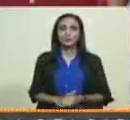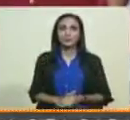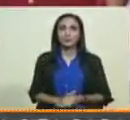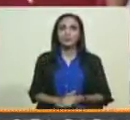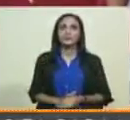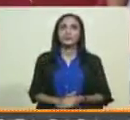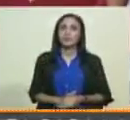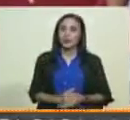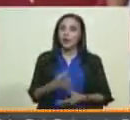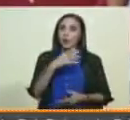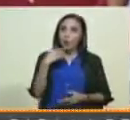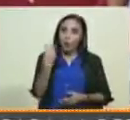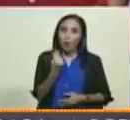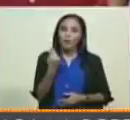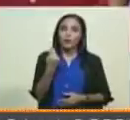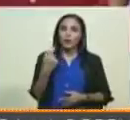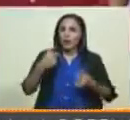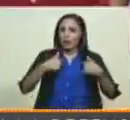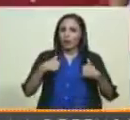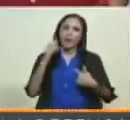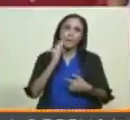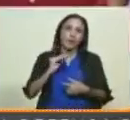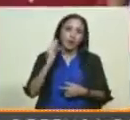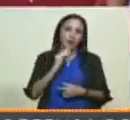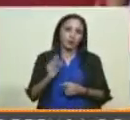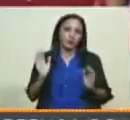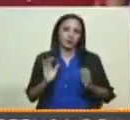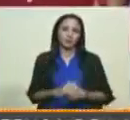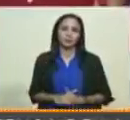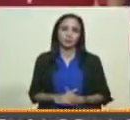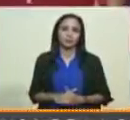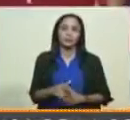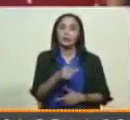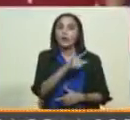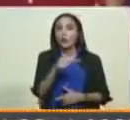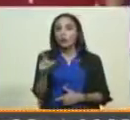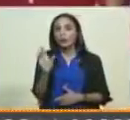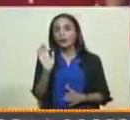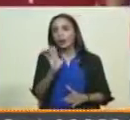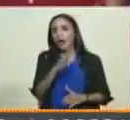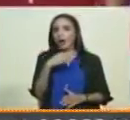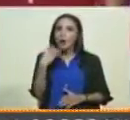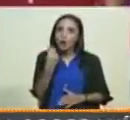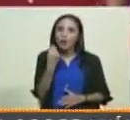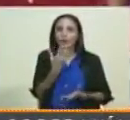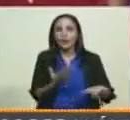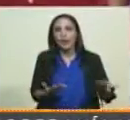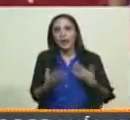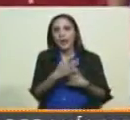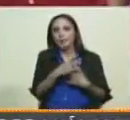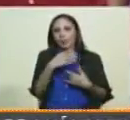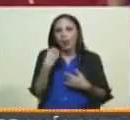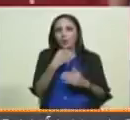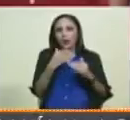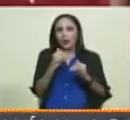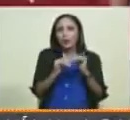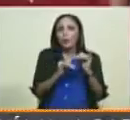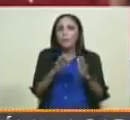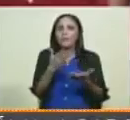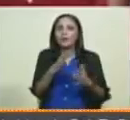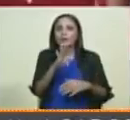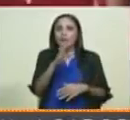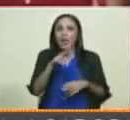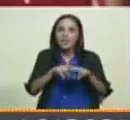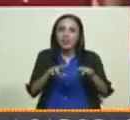Jóvenes con experiencia somos nosotros. Ustedes son jóvenes en la primera edad. Yo llamo